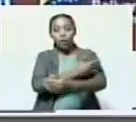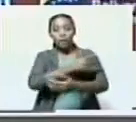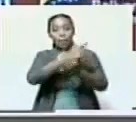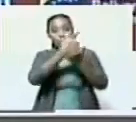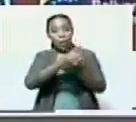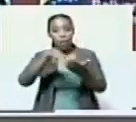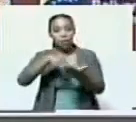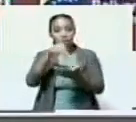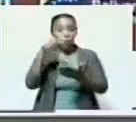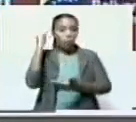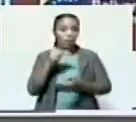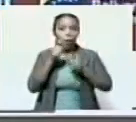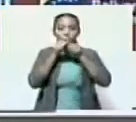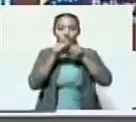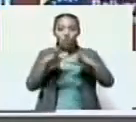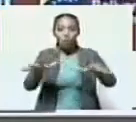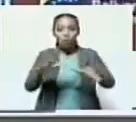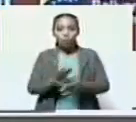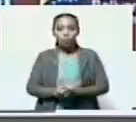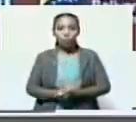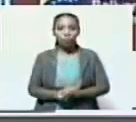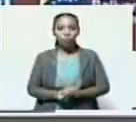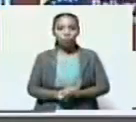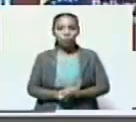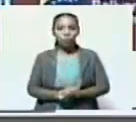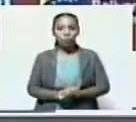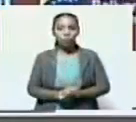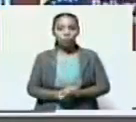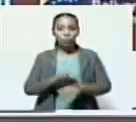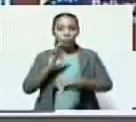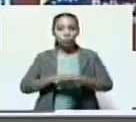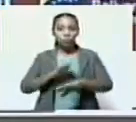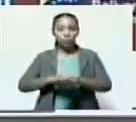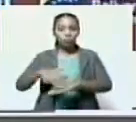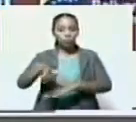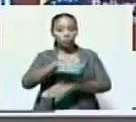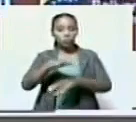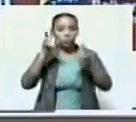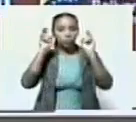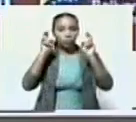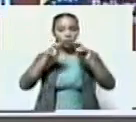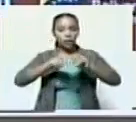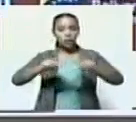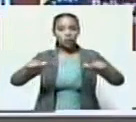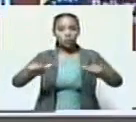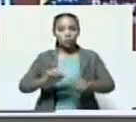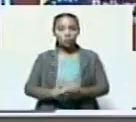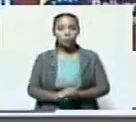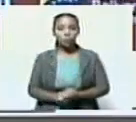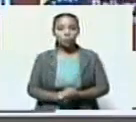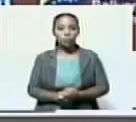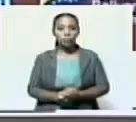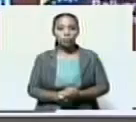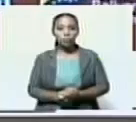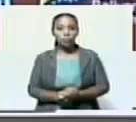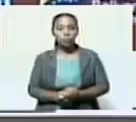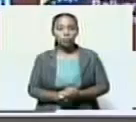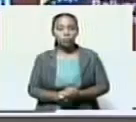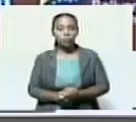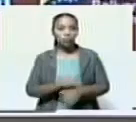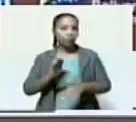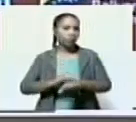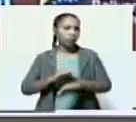Bolivariana, desplegada por todos los, el ámbito terrestre, el fluvial,